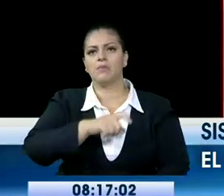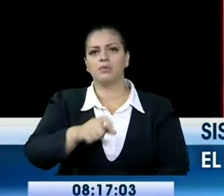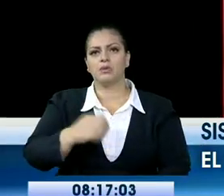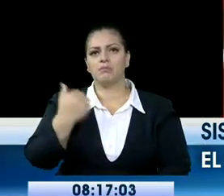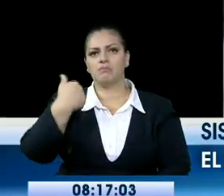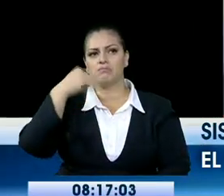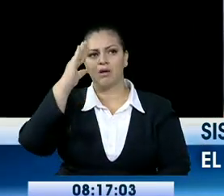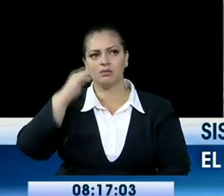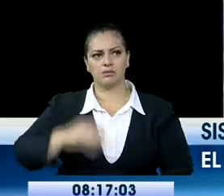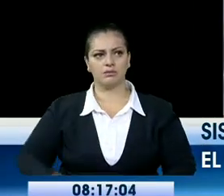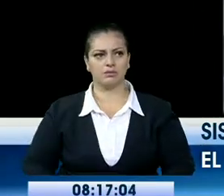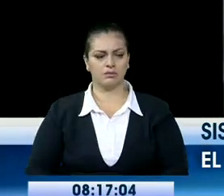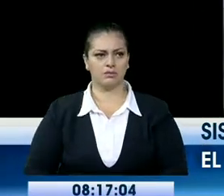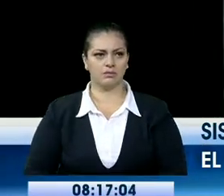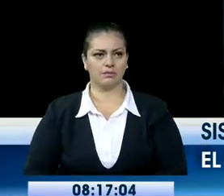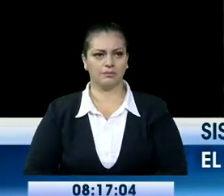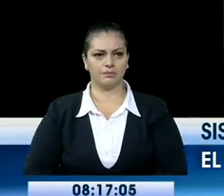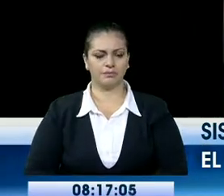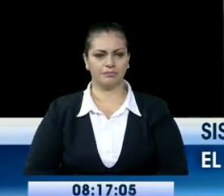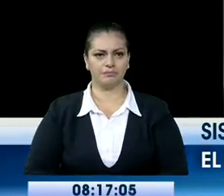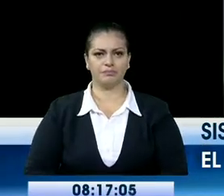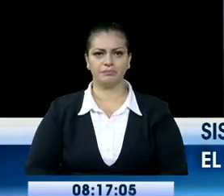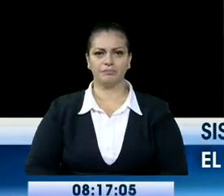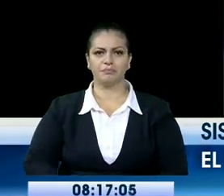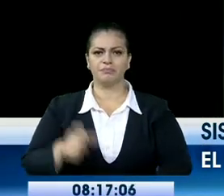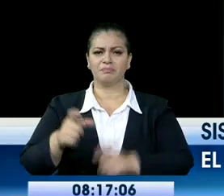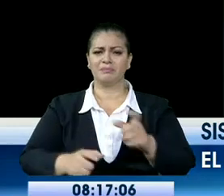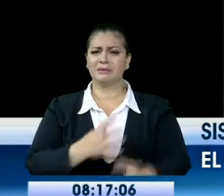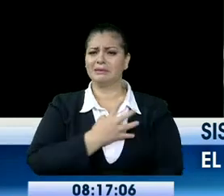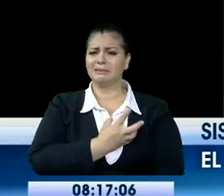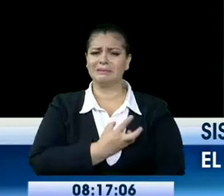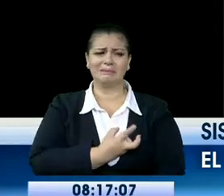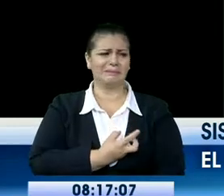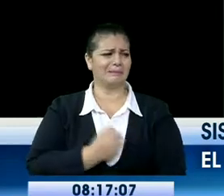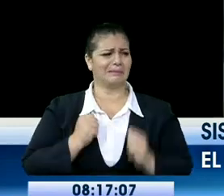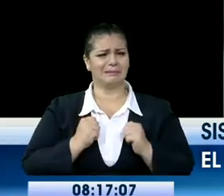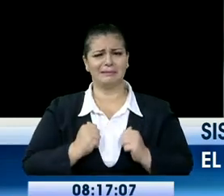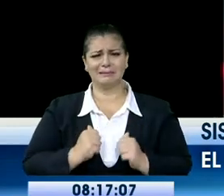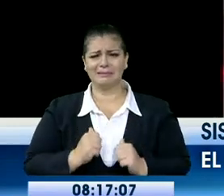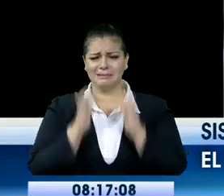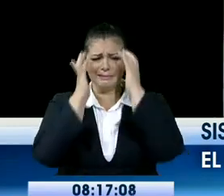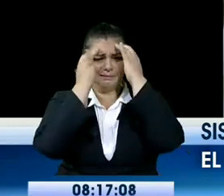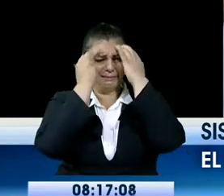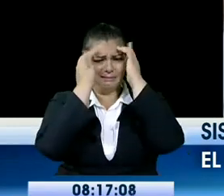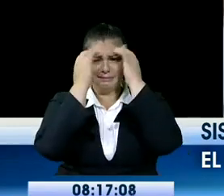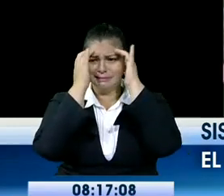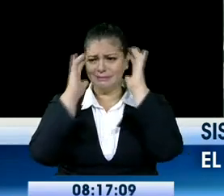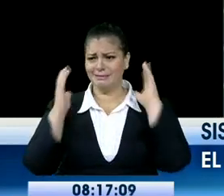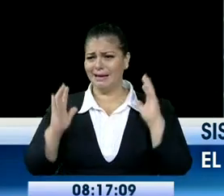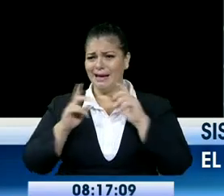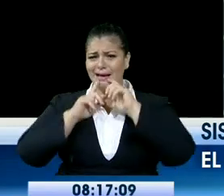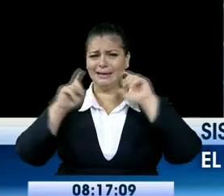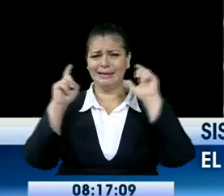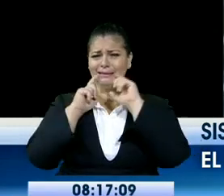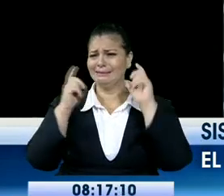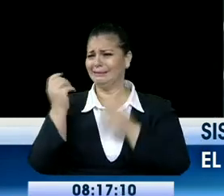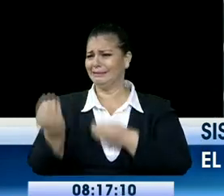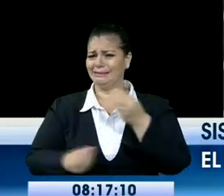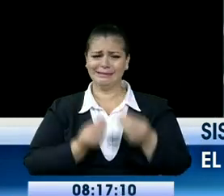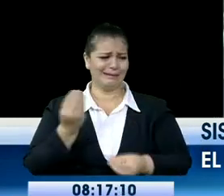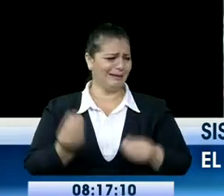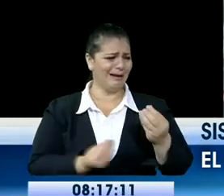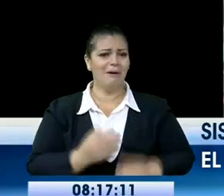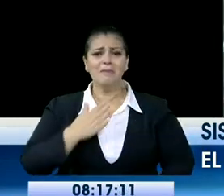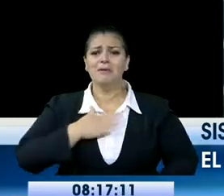mucha desesperación, mucha angustia. Es natural que se den estas cosas. Sí. La gente entra en shock, entra en desesperación. Pánico. La gente quiere